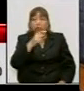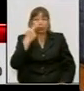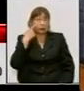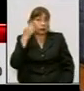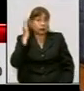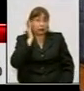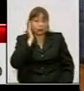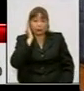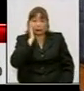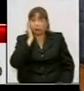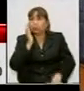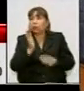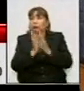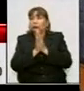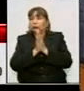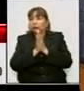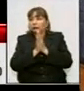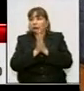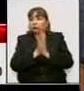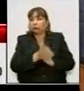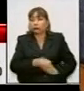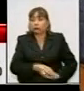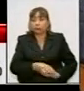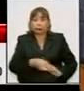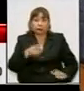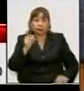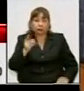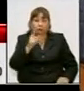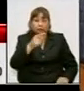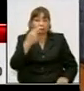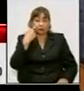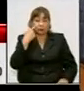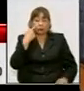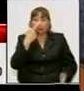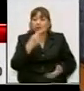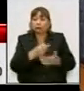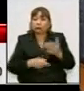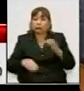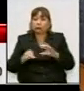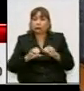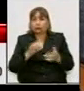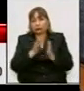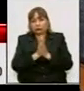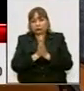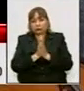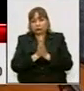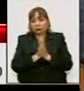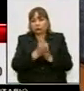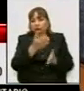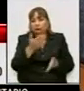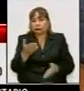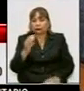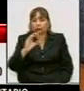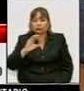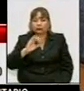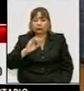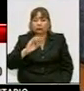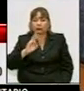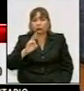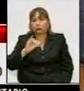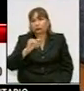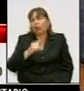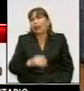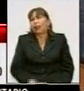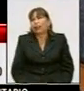siguientes personas y pedirle si es que los conociera, detallar en qué circunstancias fue, por favor. Señor Alex Curi. Claro,